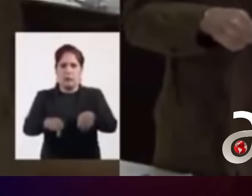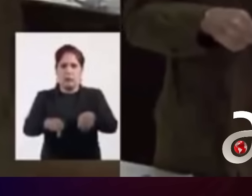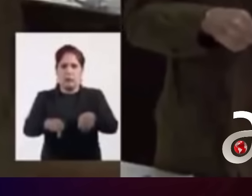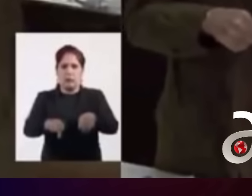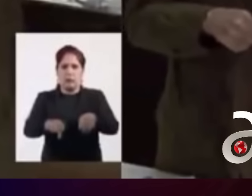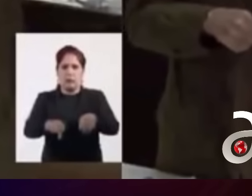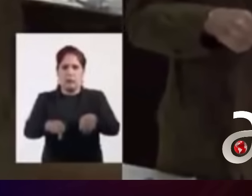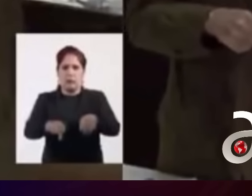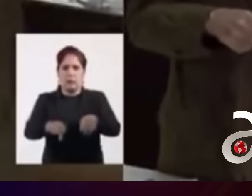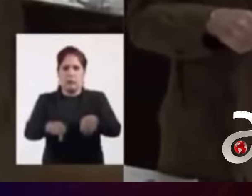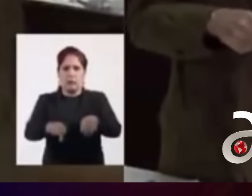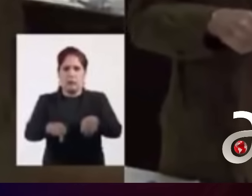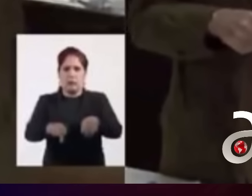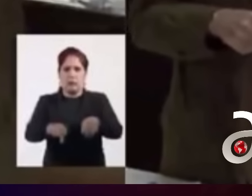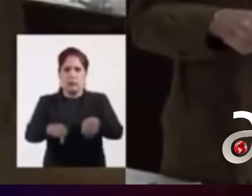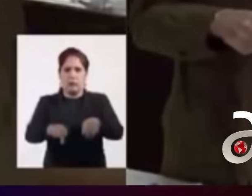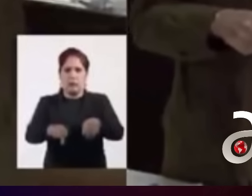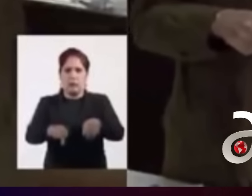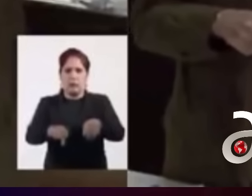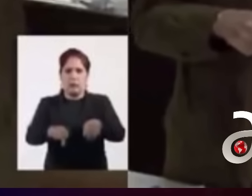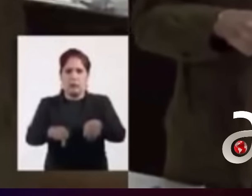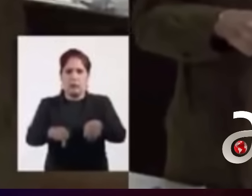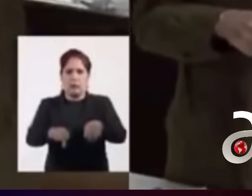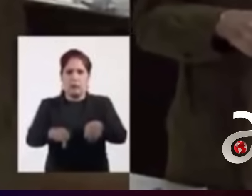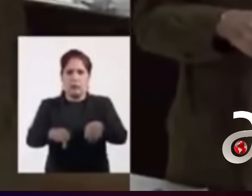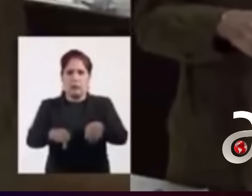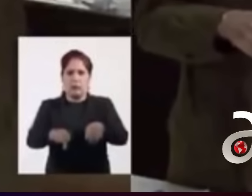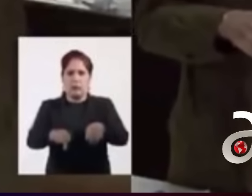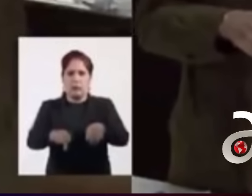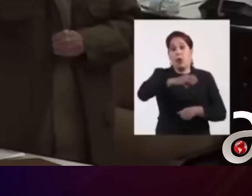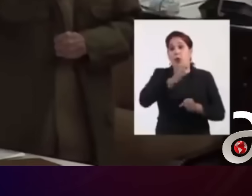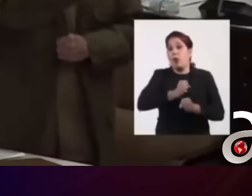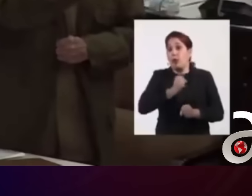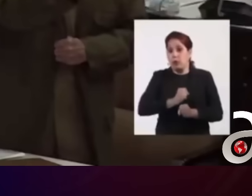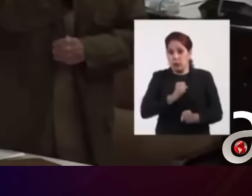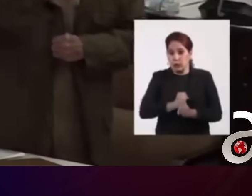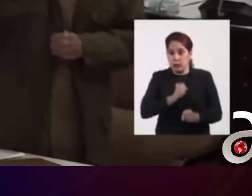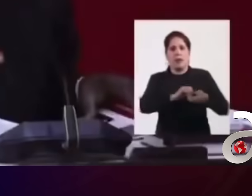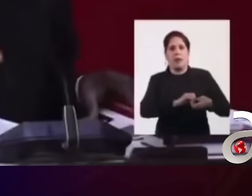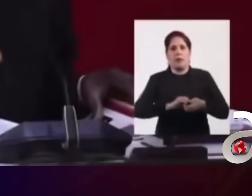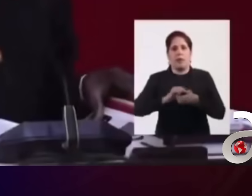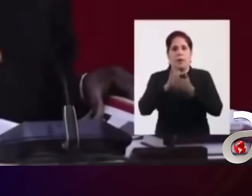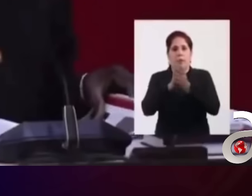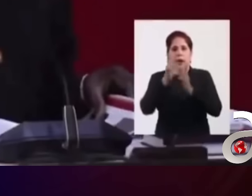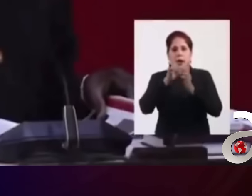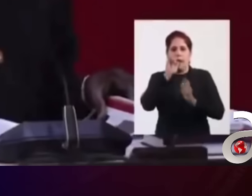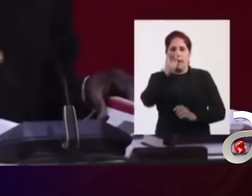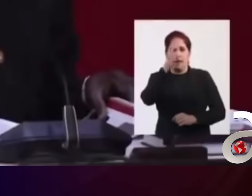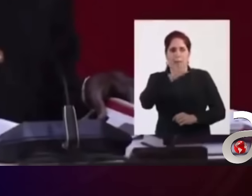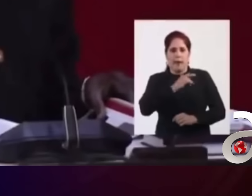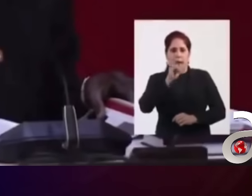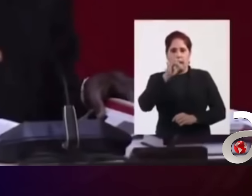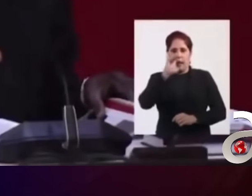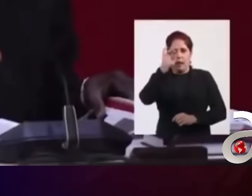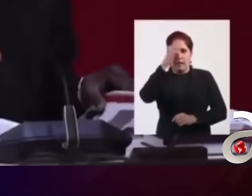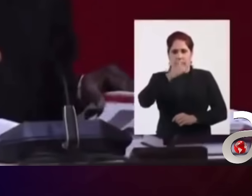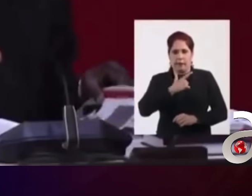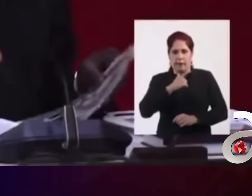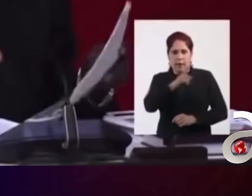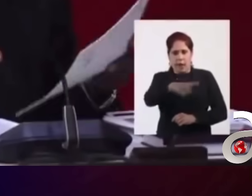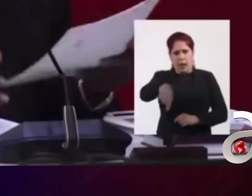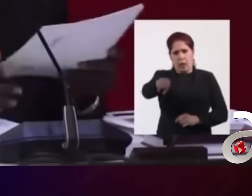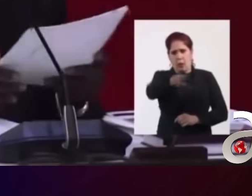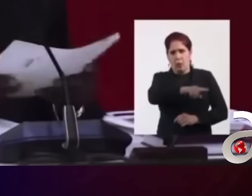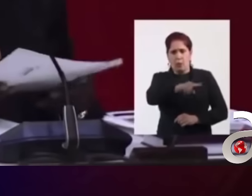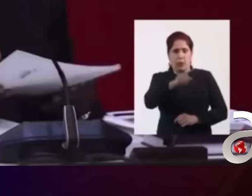presidente de la Asamblea, Esteban Lasso Hernández, tenía la palabra, Castro irrumpió gritando. Bueno, ustedes han oído el